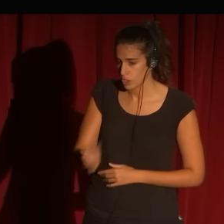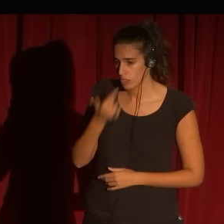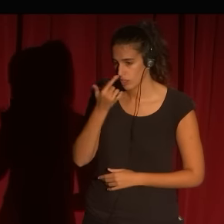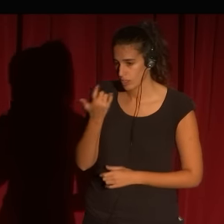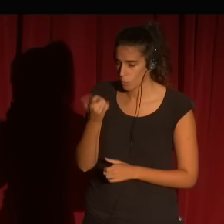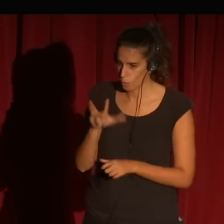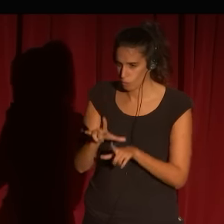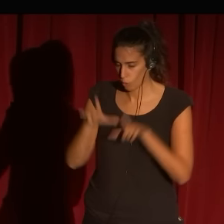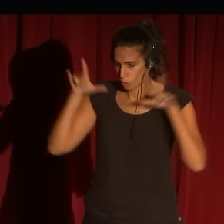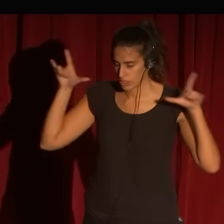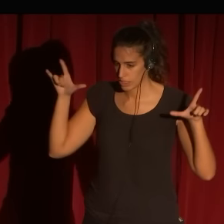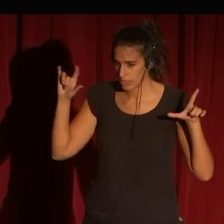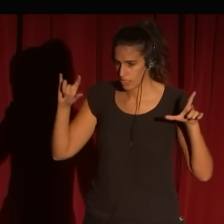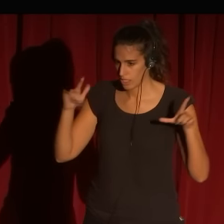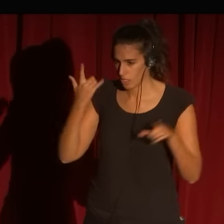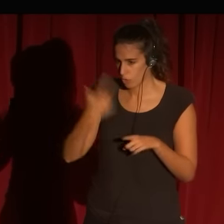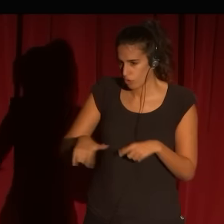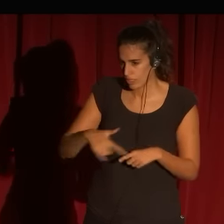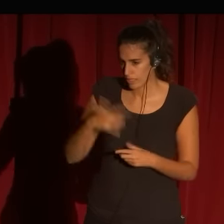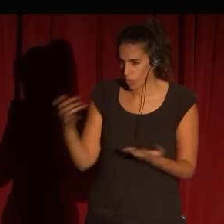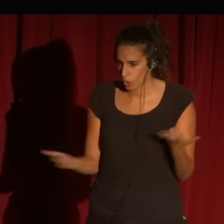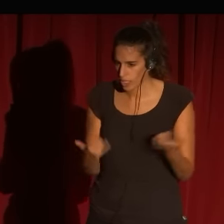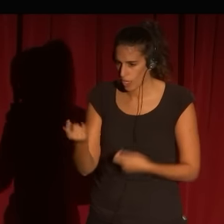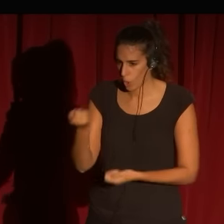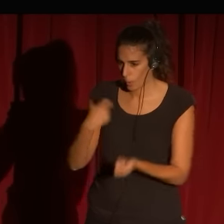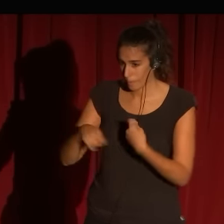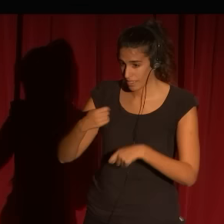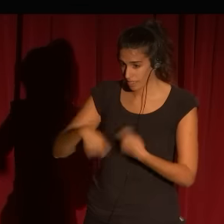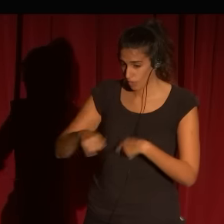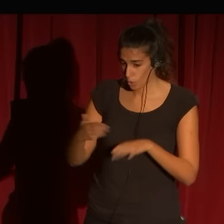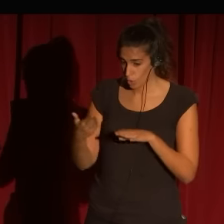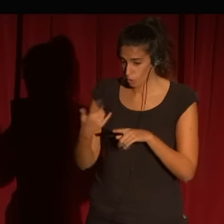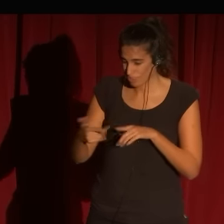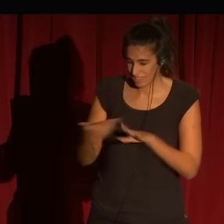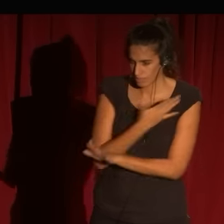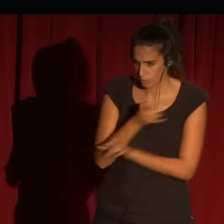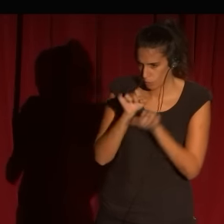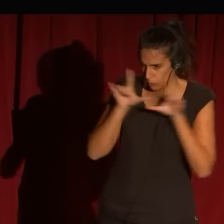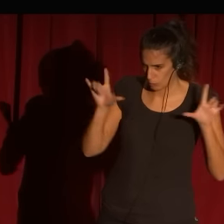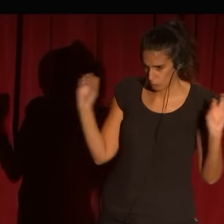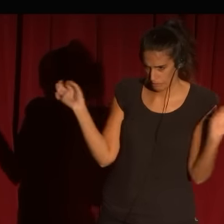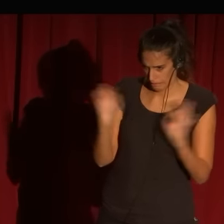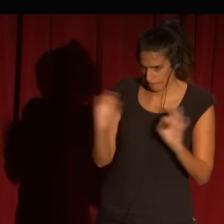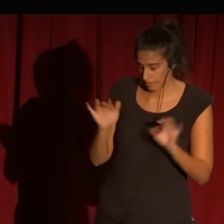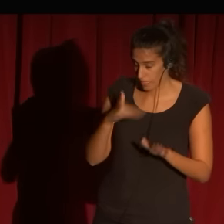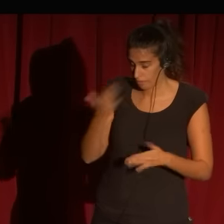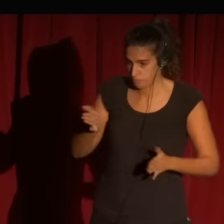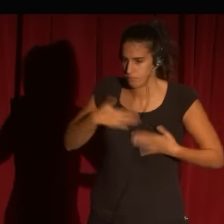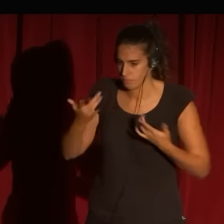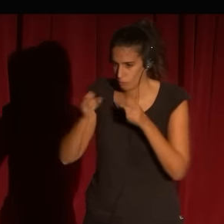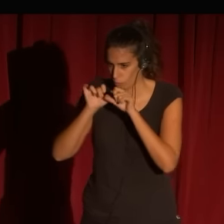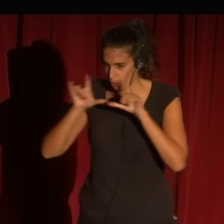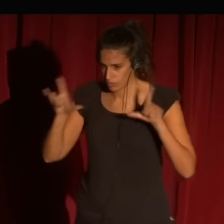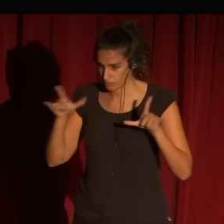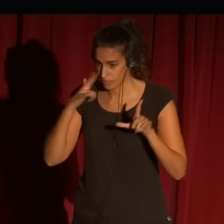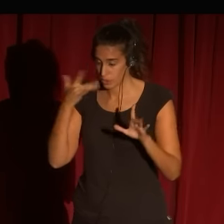plano elementos de cocina o de Mercado objetos que hasta ese momento no habían sido protagonistas del mundo de la pintura y en